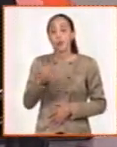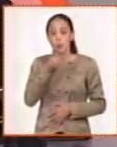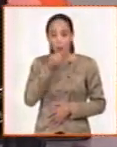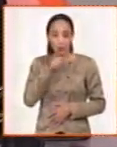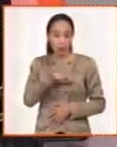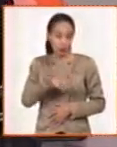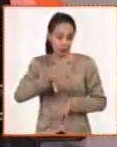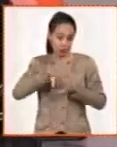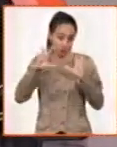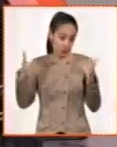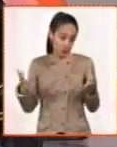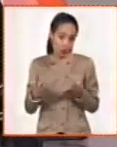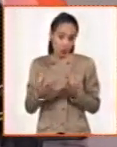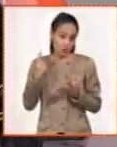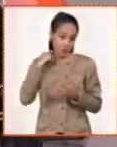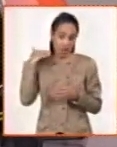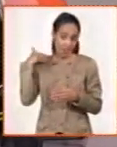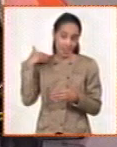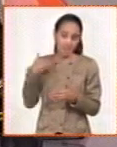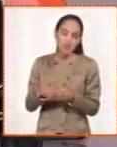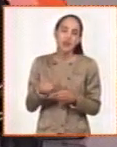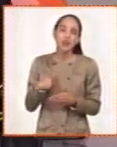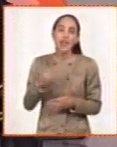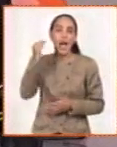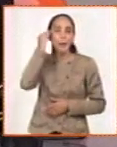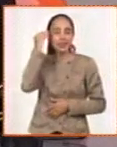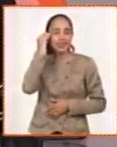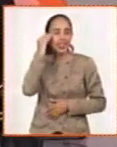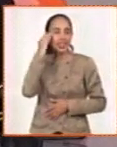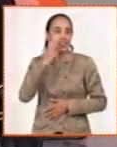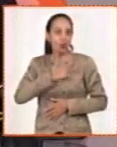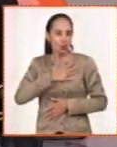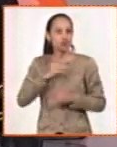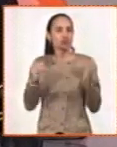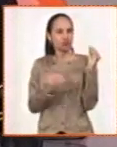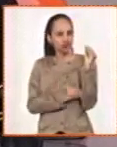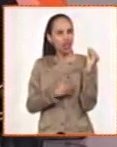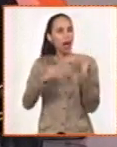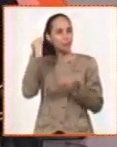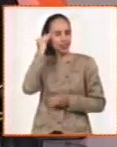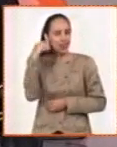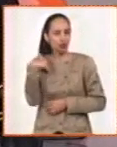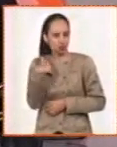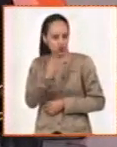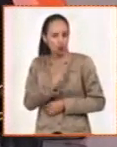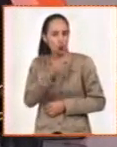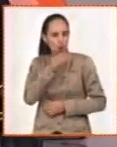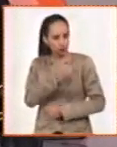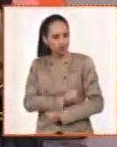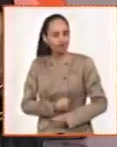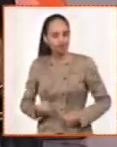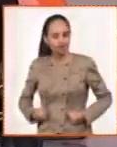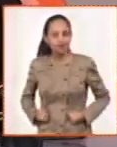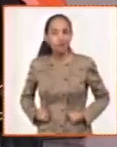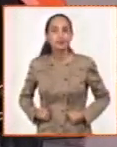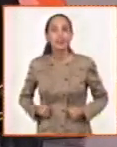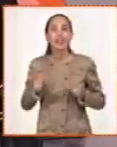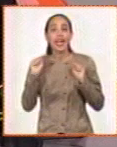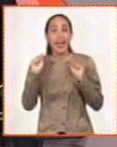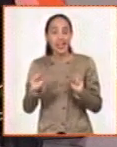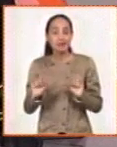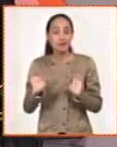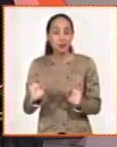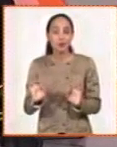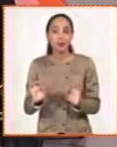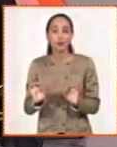también aprender de nuestras fuerzas, aprender de nuestra capacidad de resistencia. Y ahí está este trabajo que